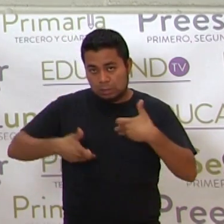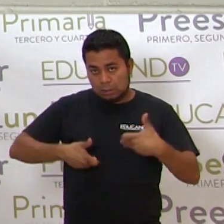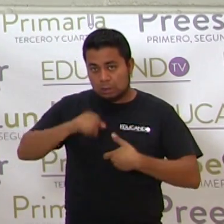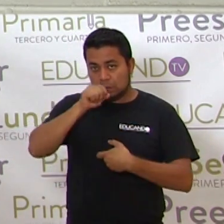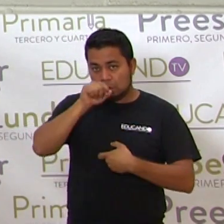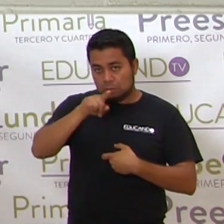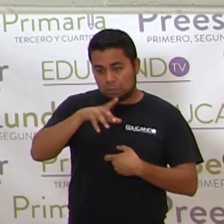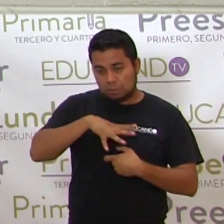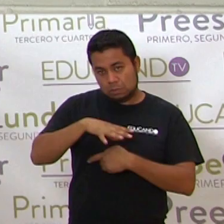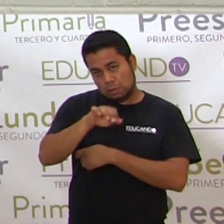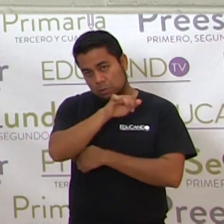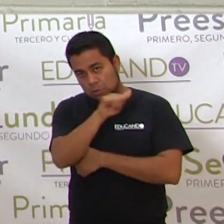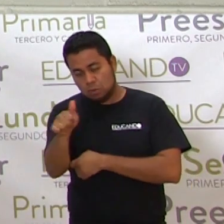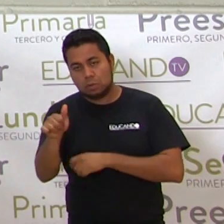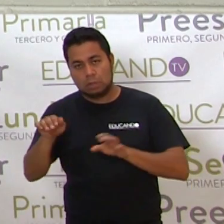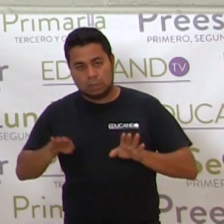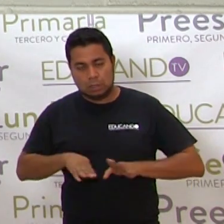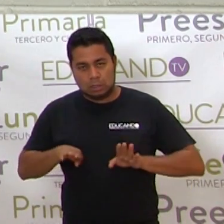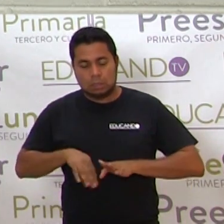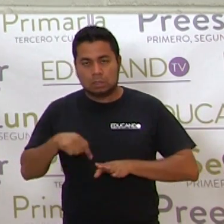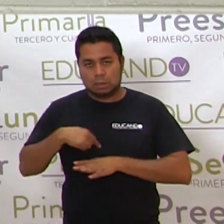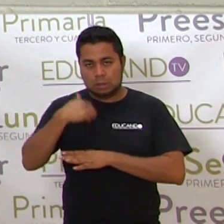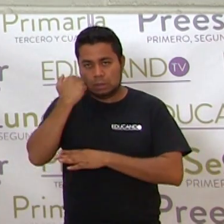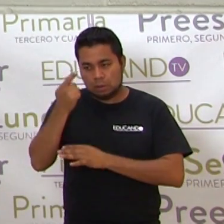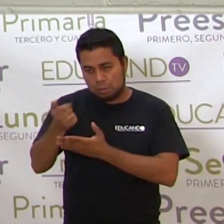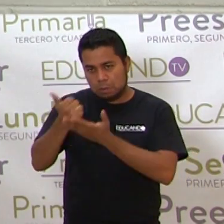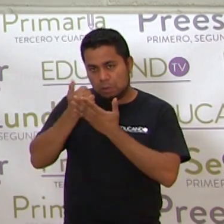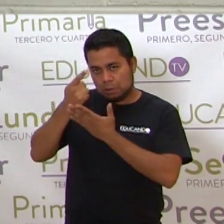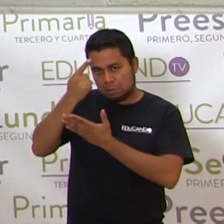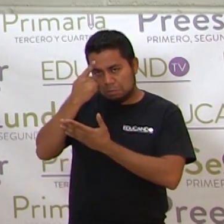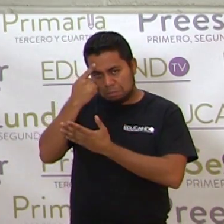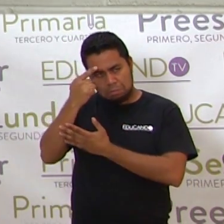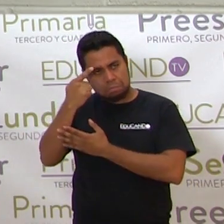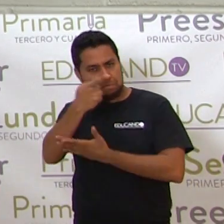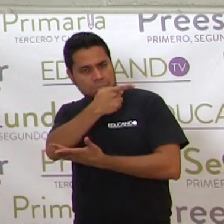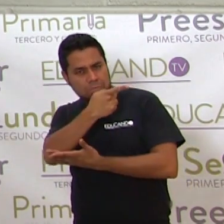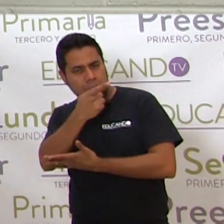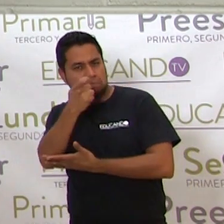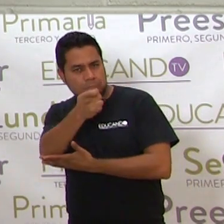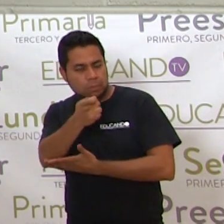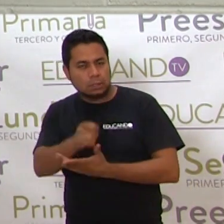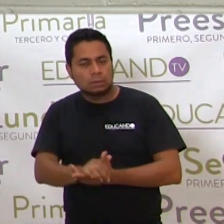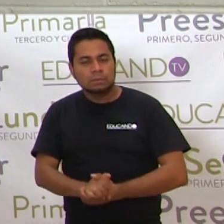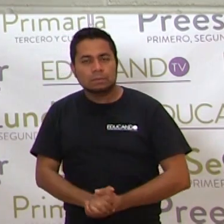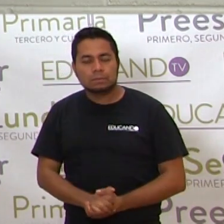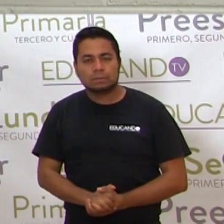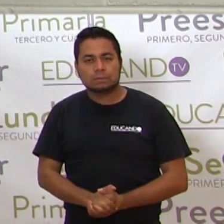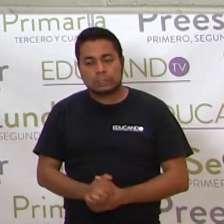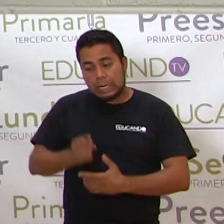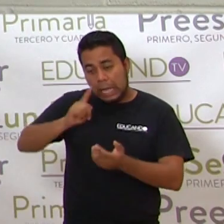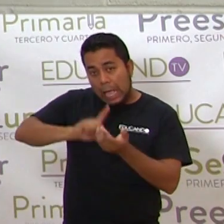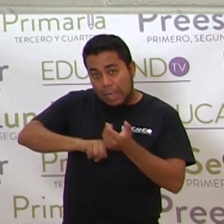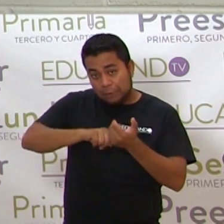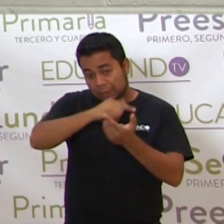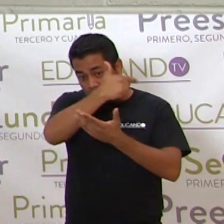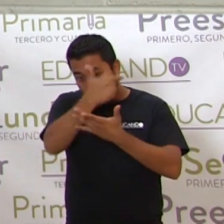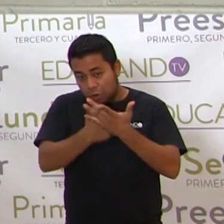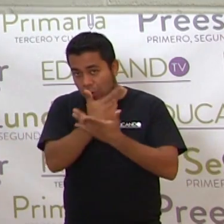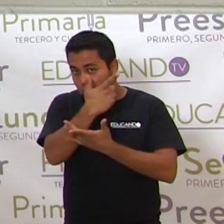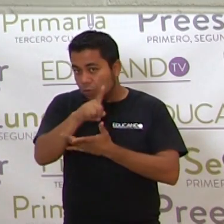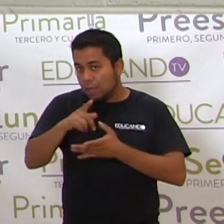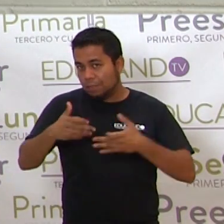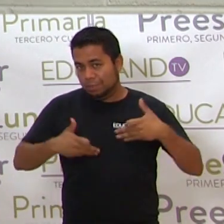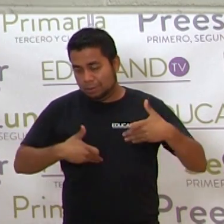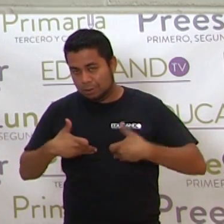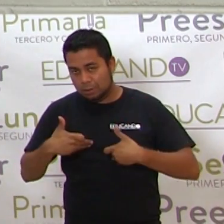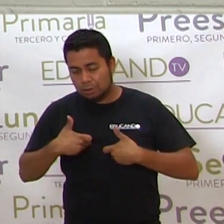otras características que quiero que me ayudes a trabajar. En los guiones de teatro vamos a